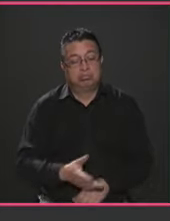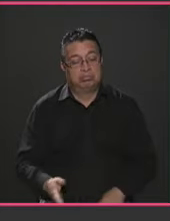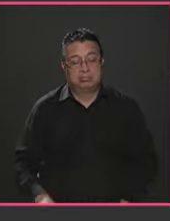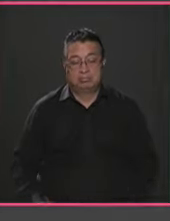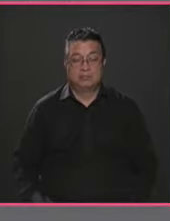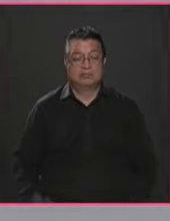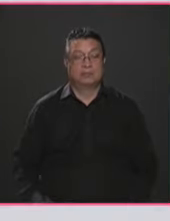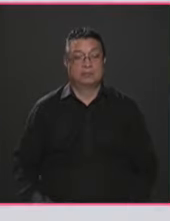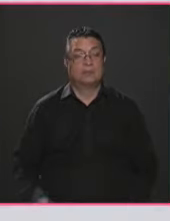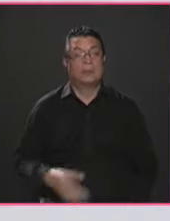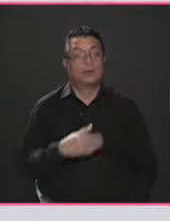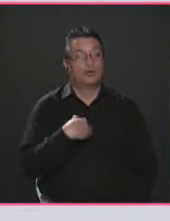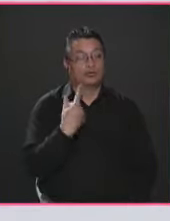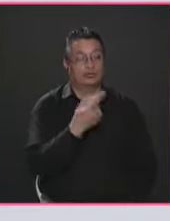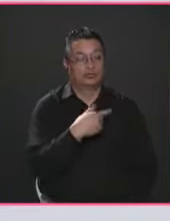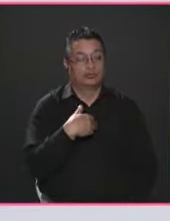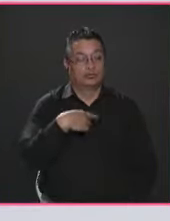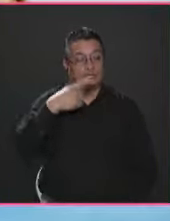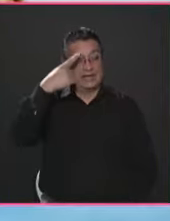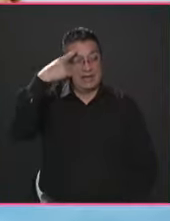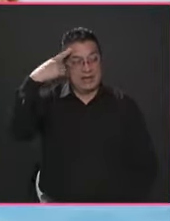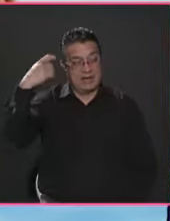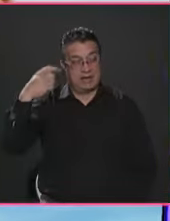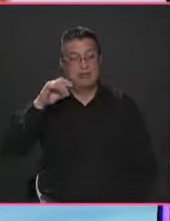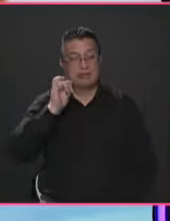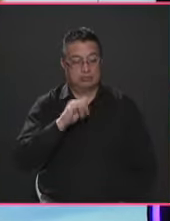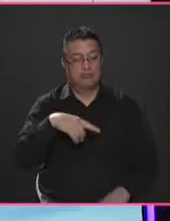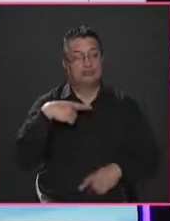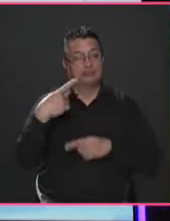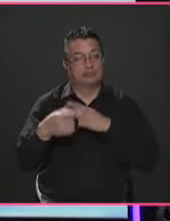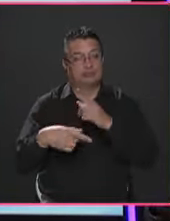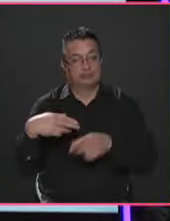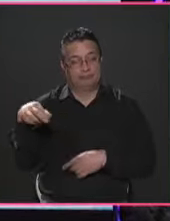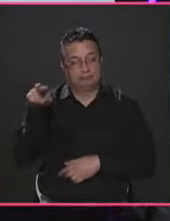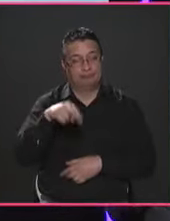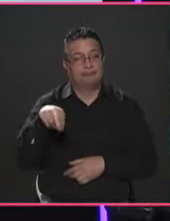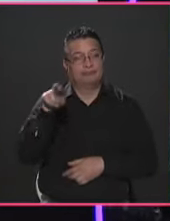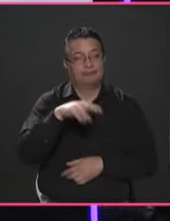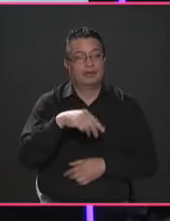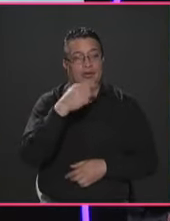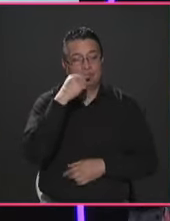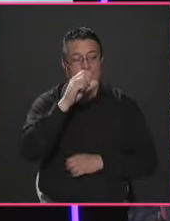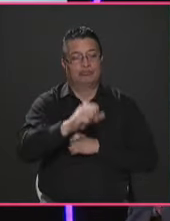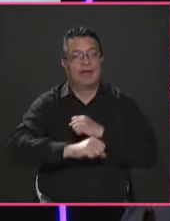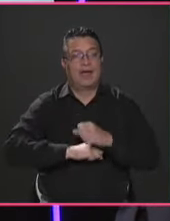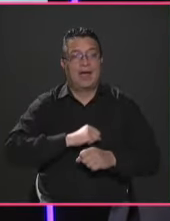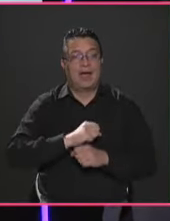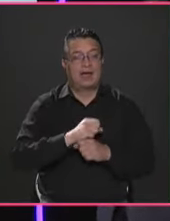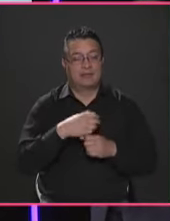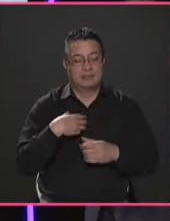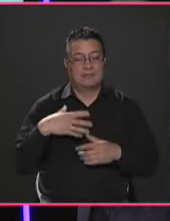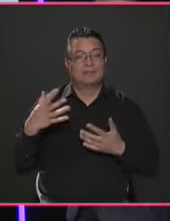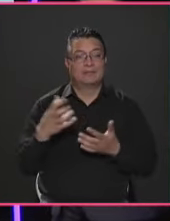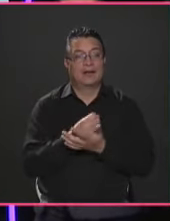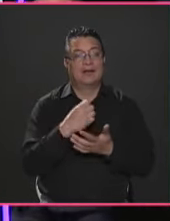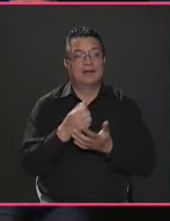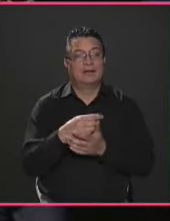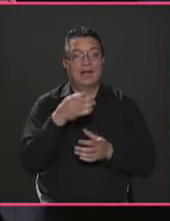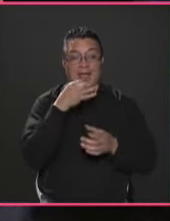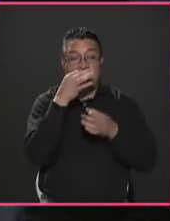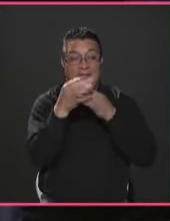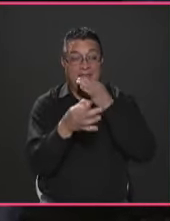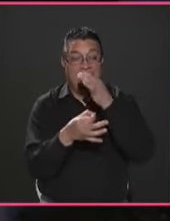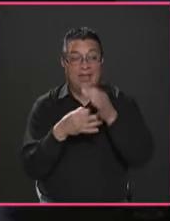mañana creemos que será rutinario eh En unos años lo que estamos haciendo solían